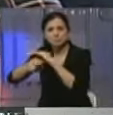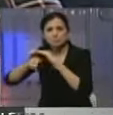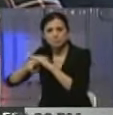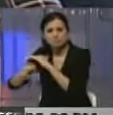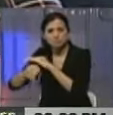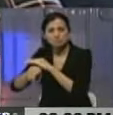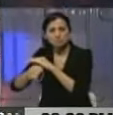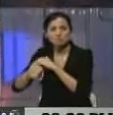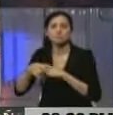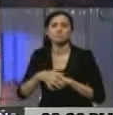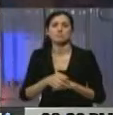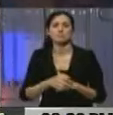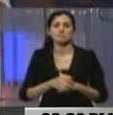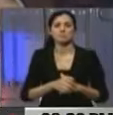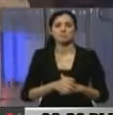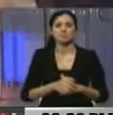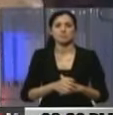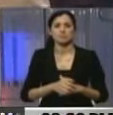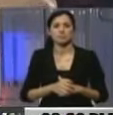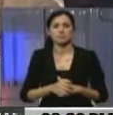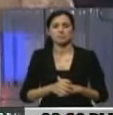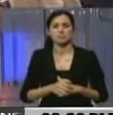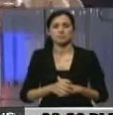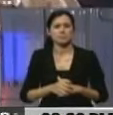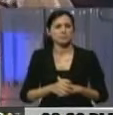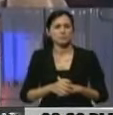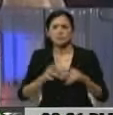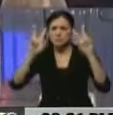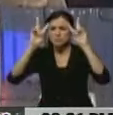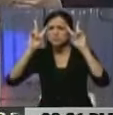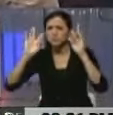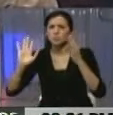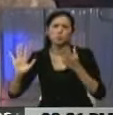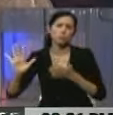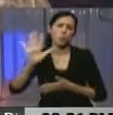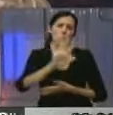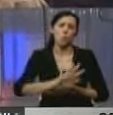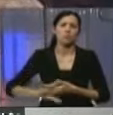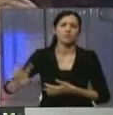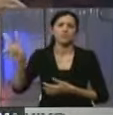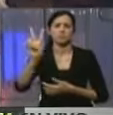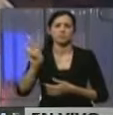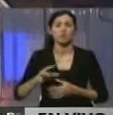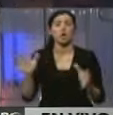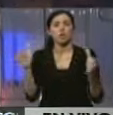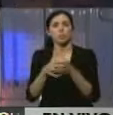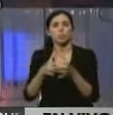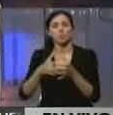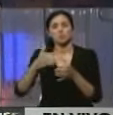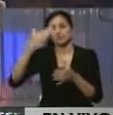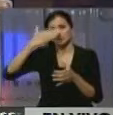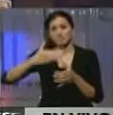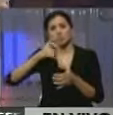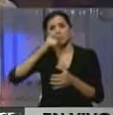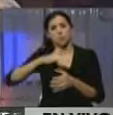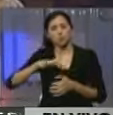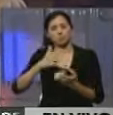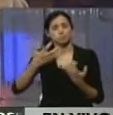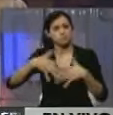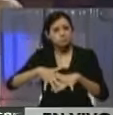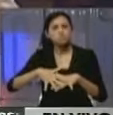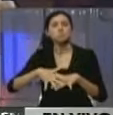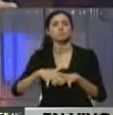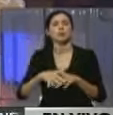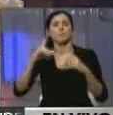una por una, peinando todo el territorio nacional. Ahí están nuestros equipos cívico-militares, nuestros profesionales militares,